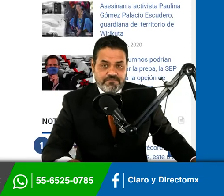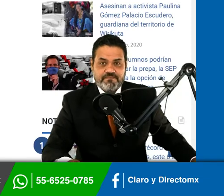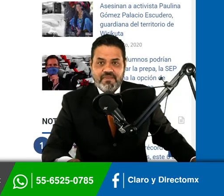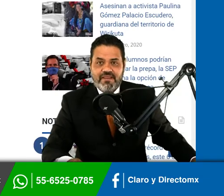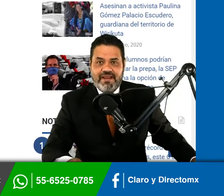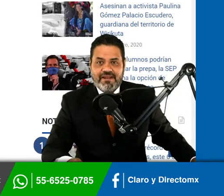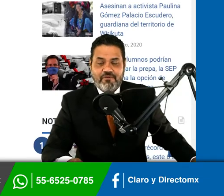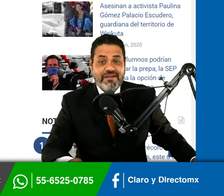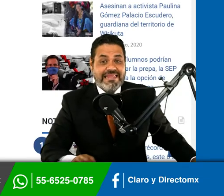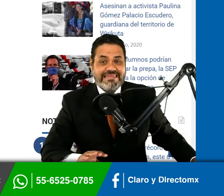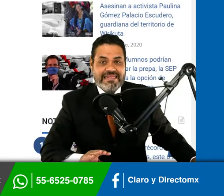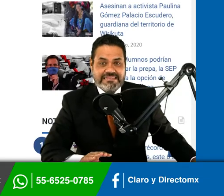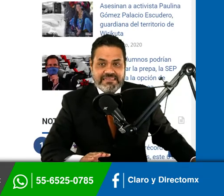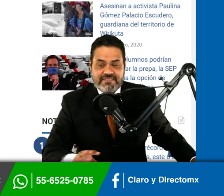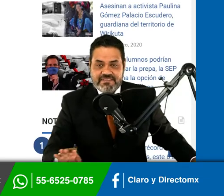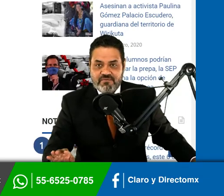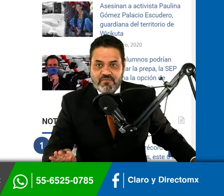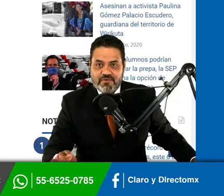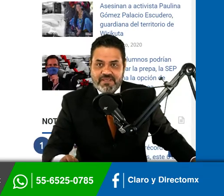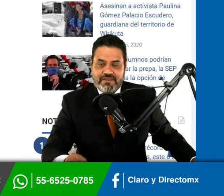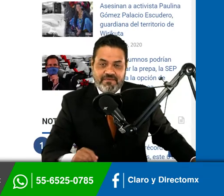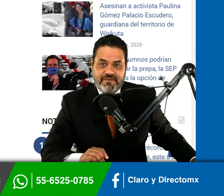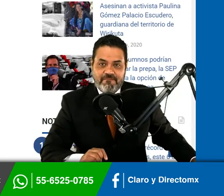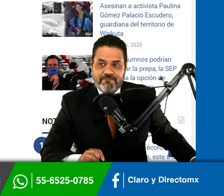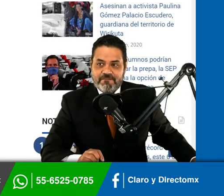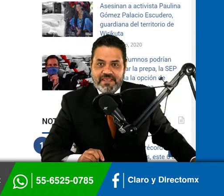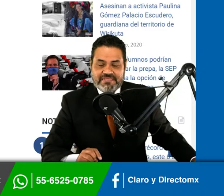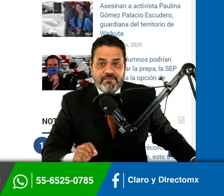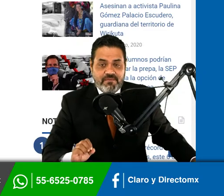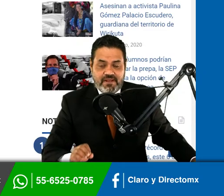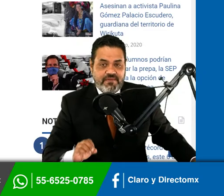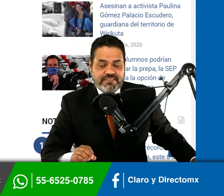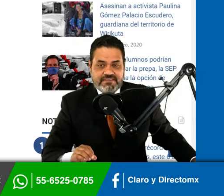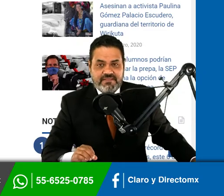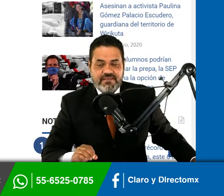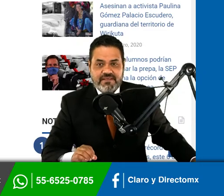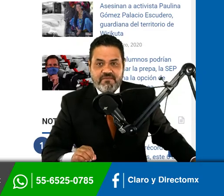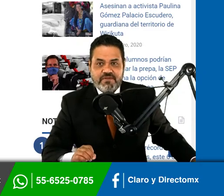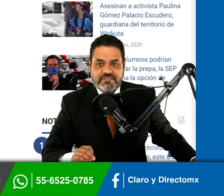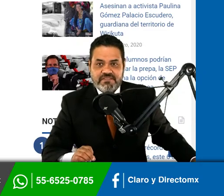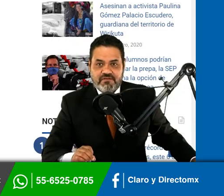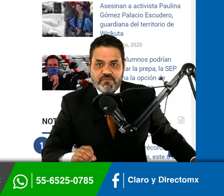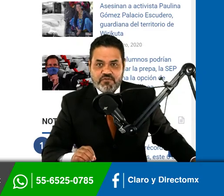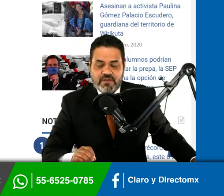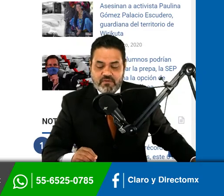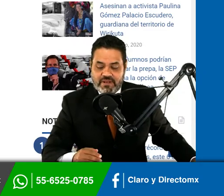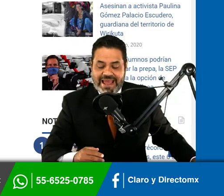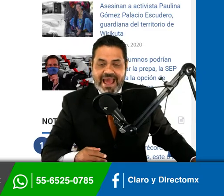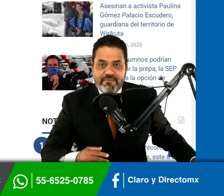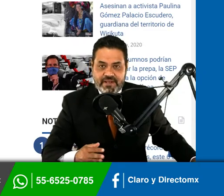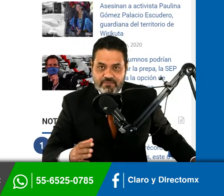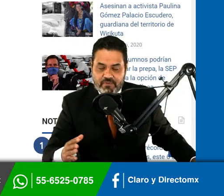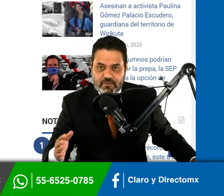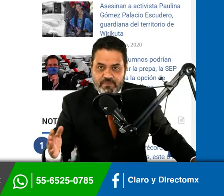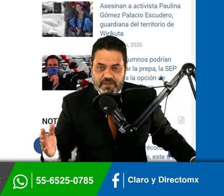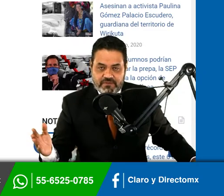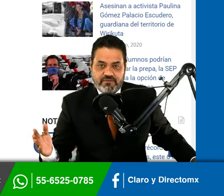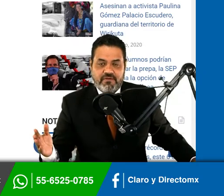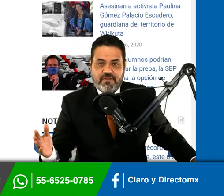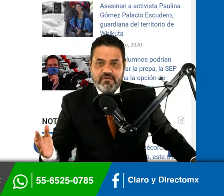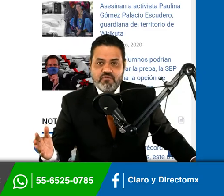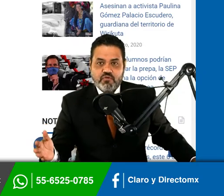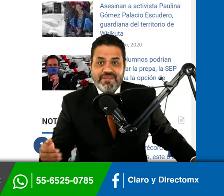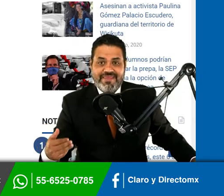dijo algo interesantísimo, porque es la primera vez que el presidente López Obrador abre por